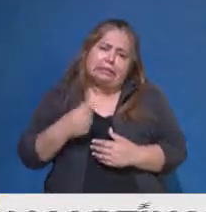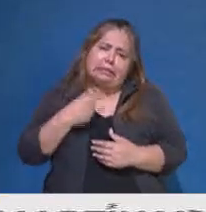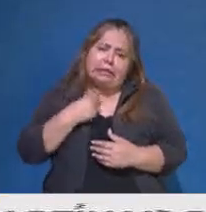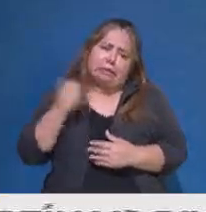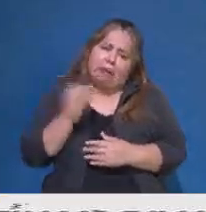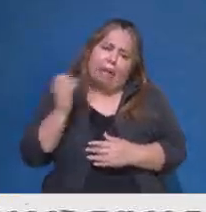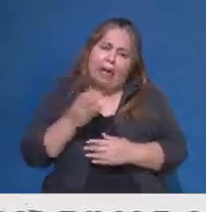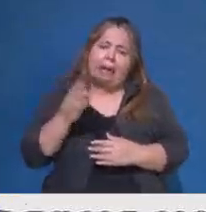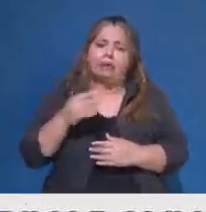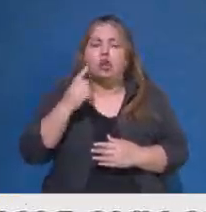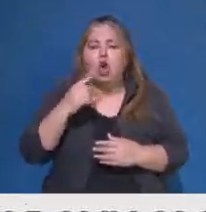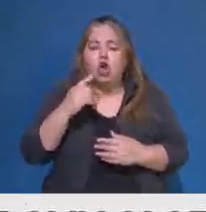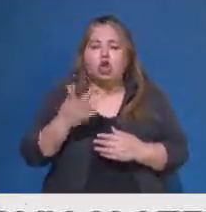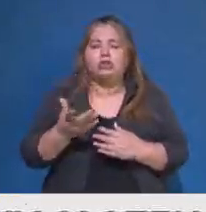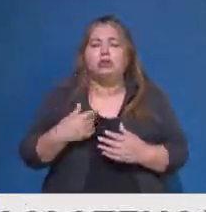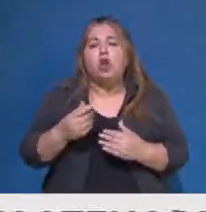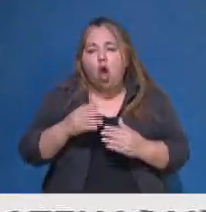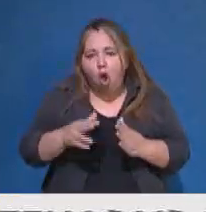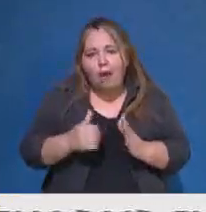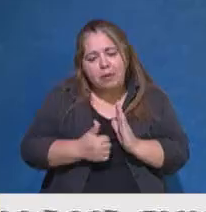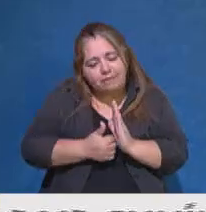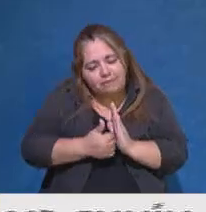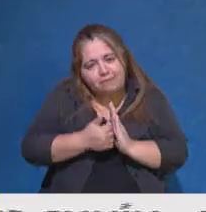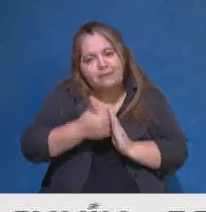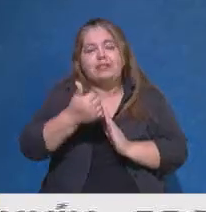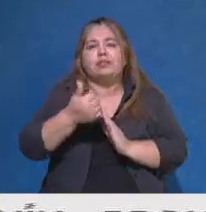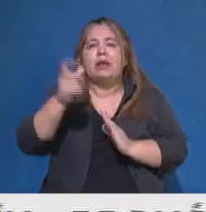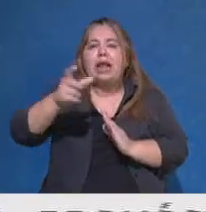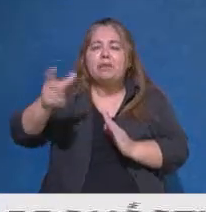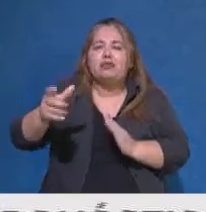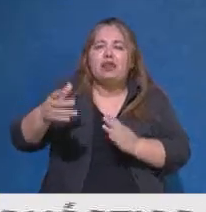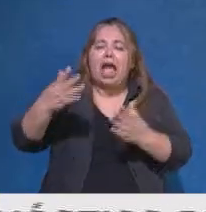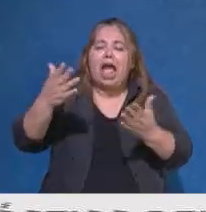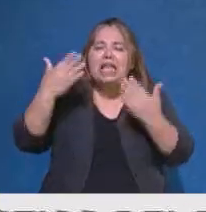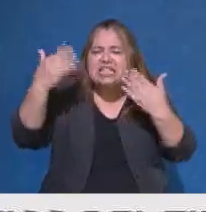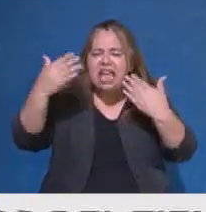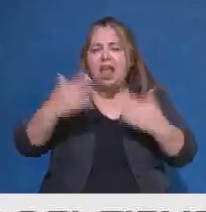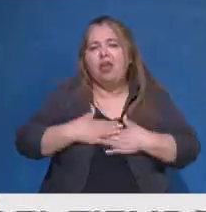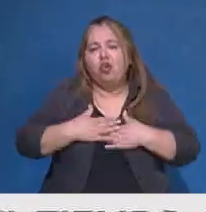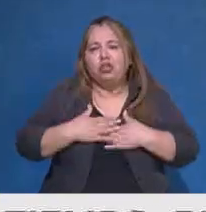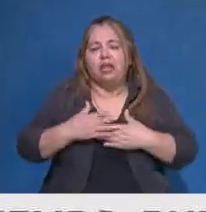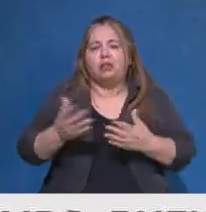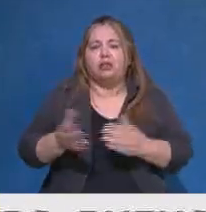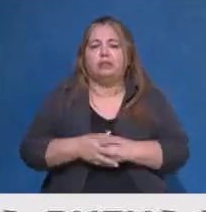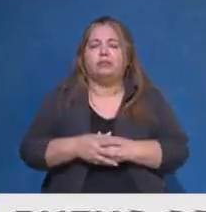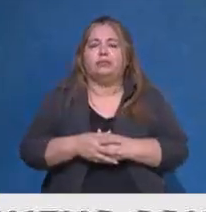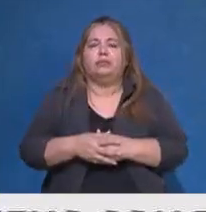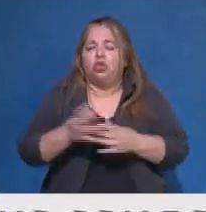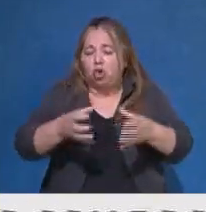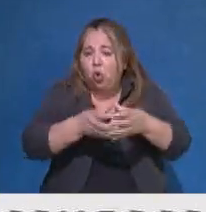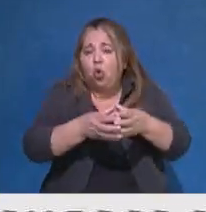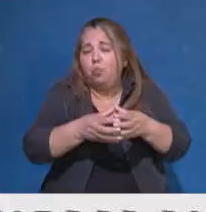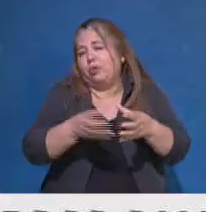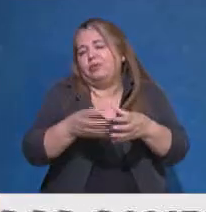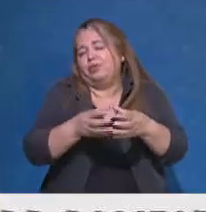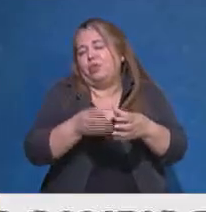ascenso, que la gente se lo merece, los dirigentes, que nosotros también lo merecemos porque tenemos un gran grupo, hay un gran vestuario